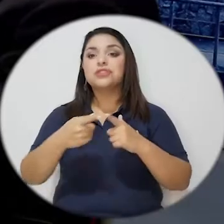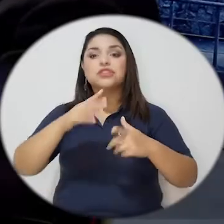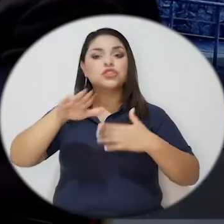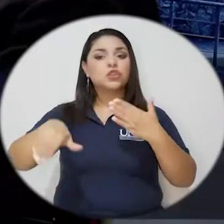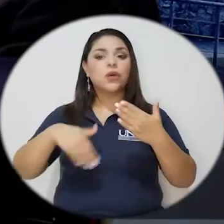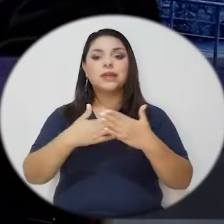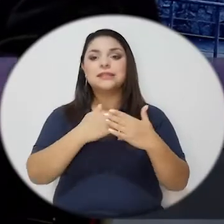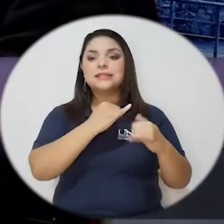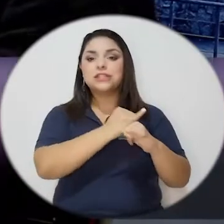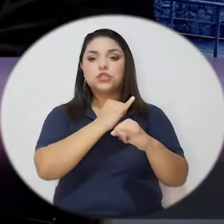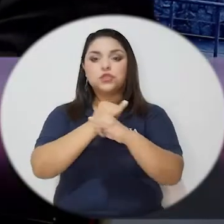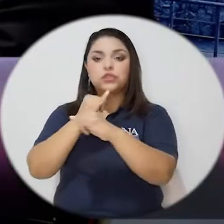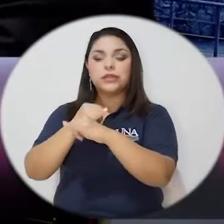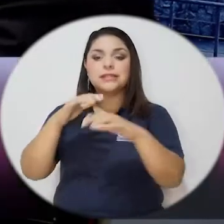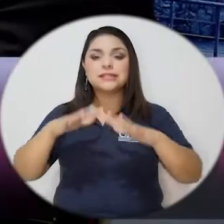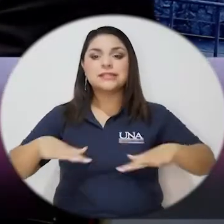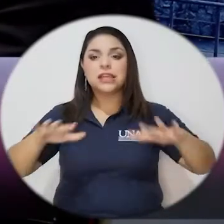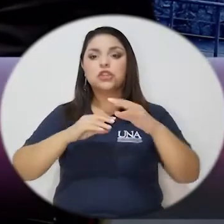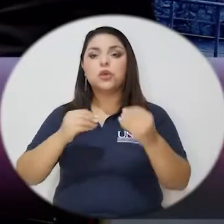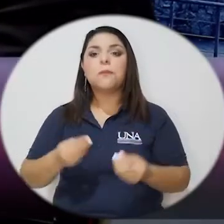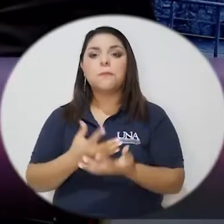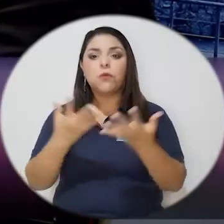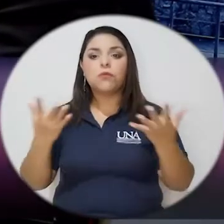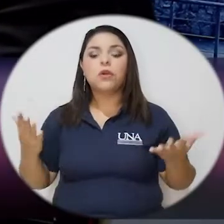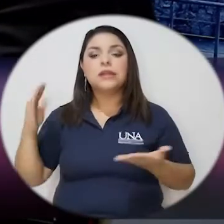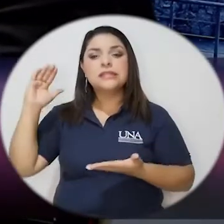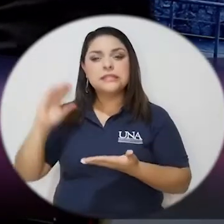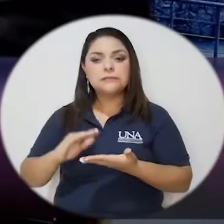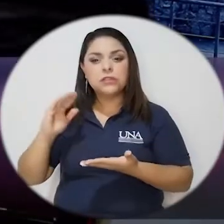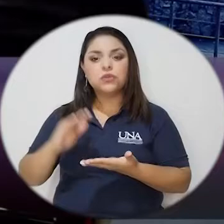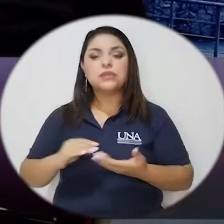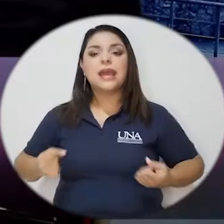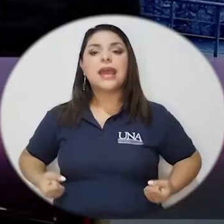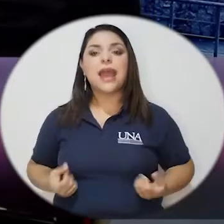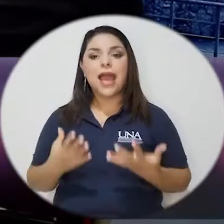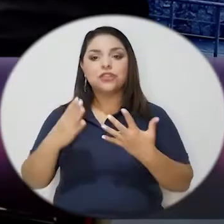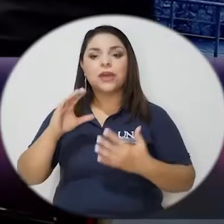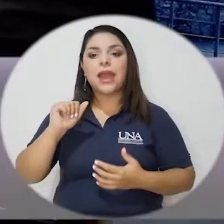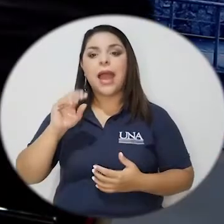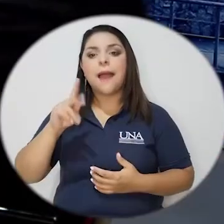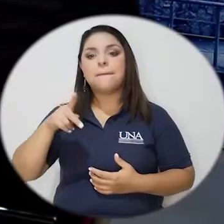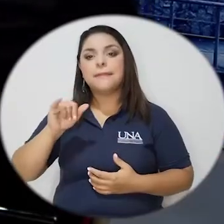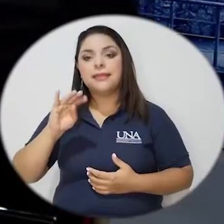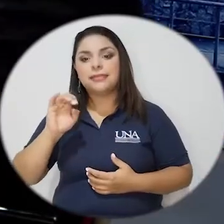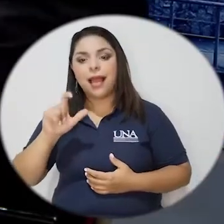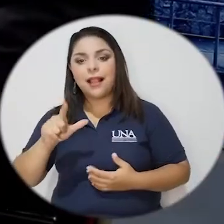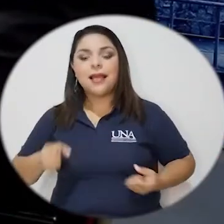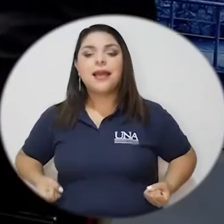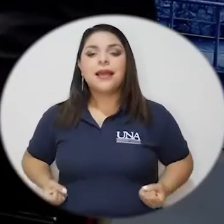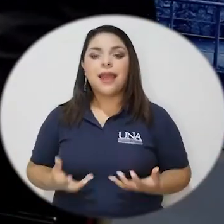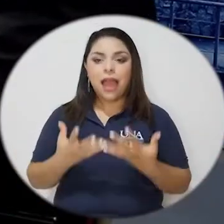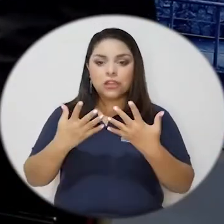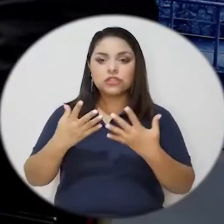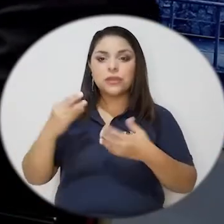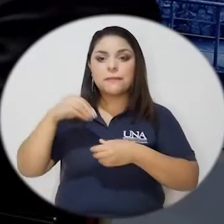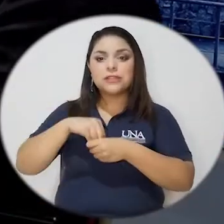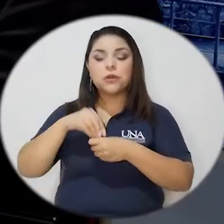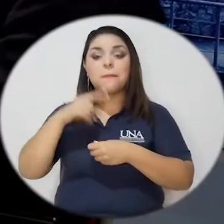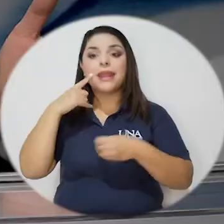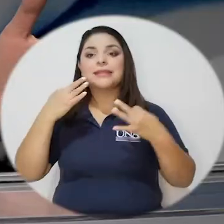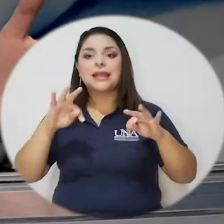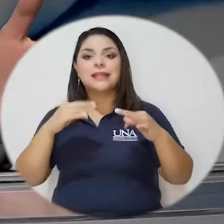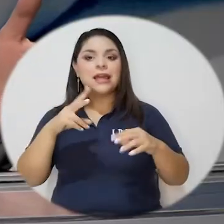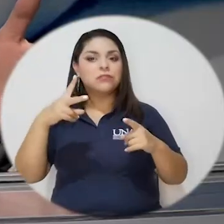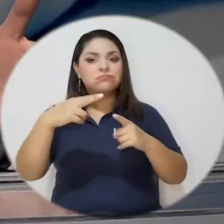Todas las instituciones del sector público están, usted lo ven, disminuyendo en gastos de capital, en gastos de inversión, para tratar de no